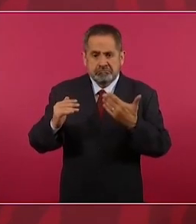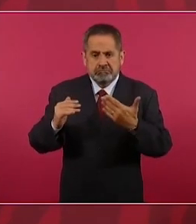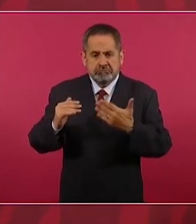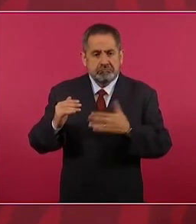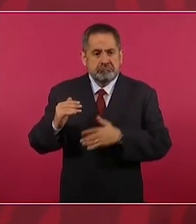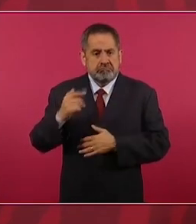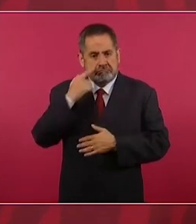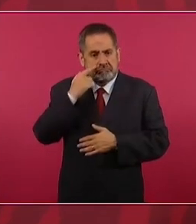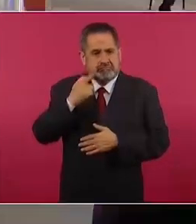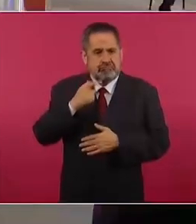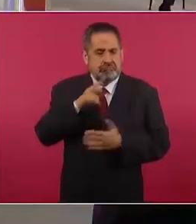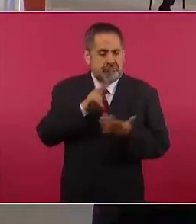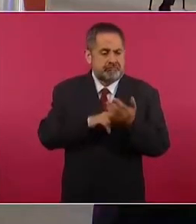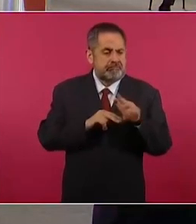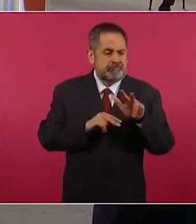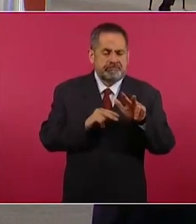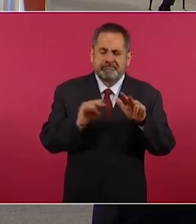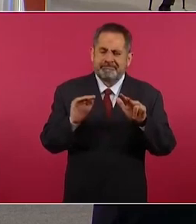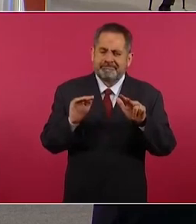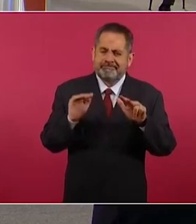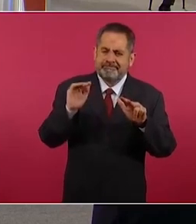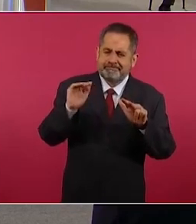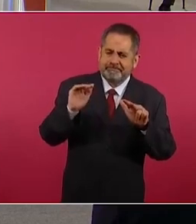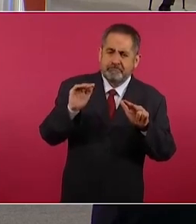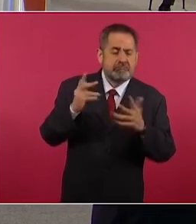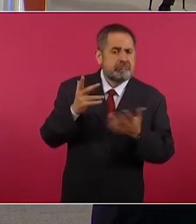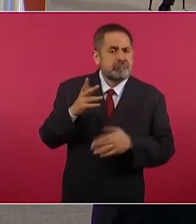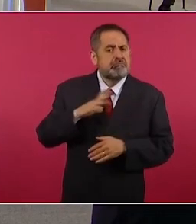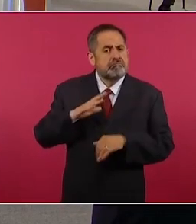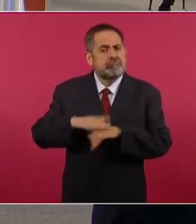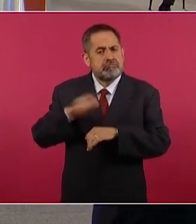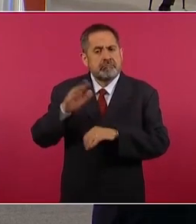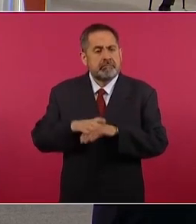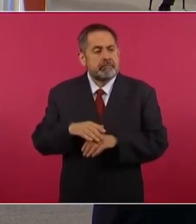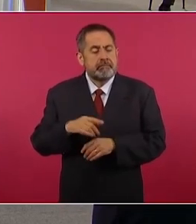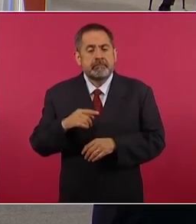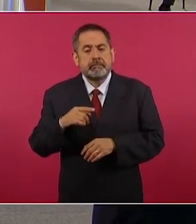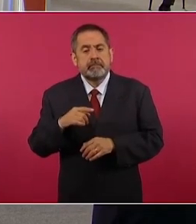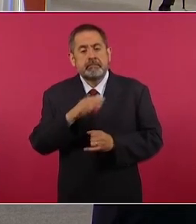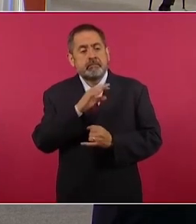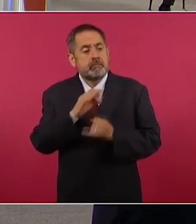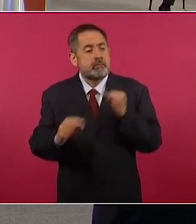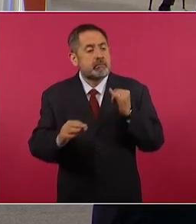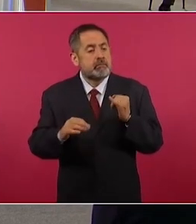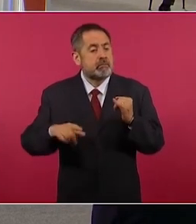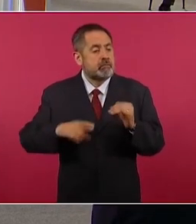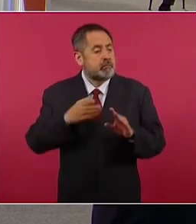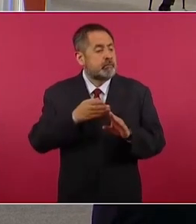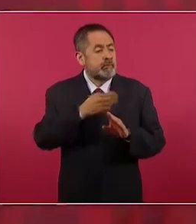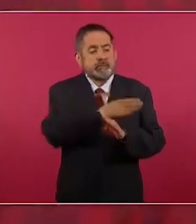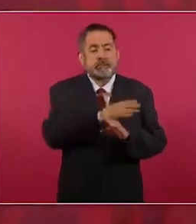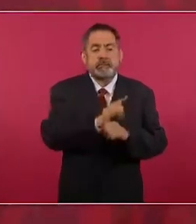18, del último año del gobierno del licenciado Peña.